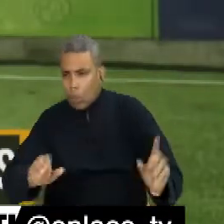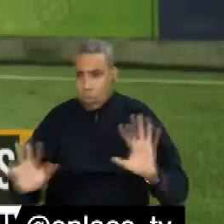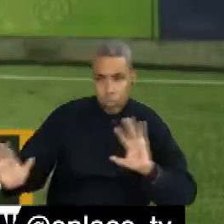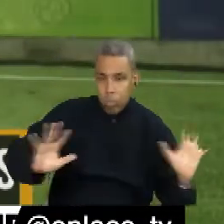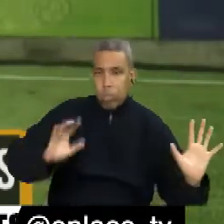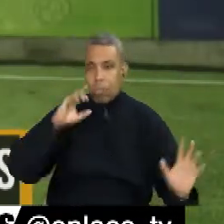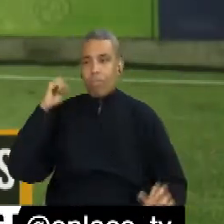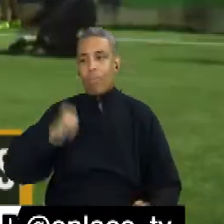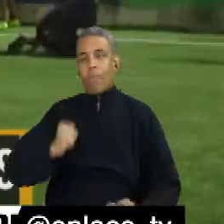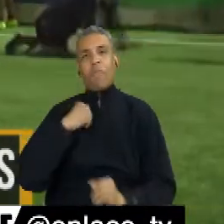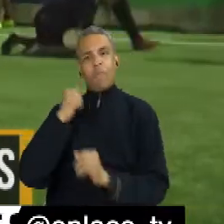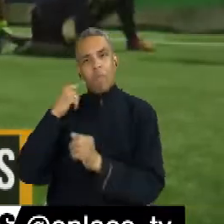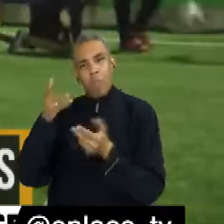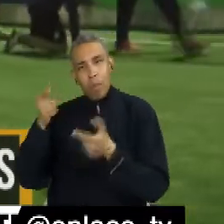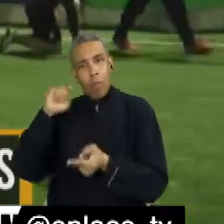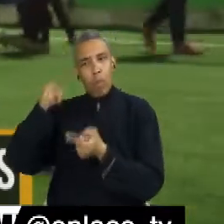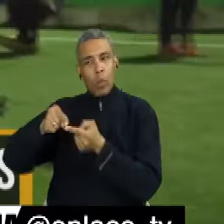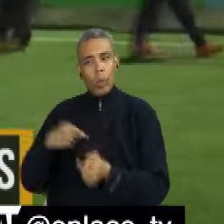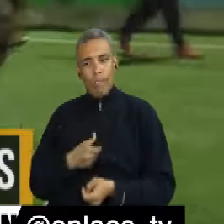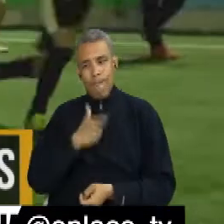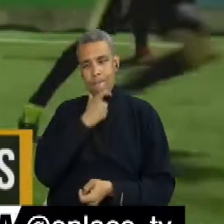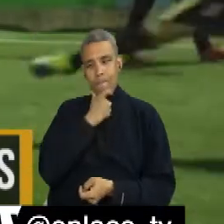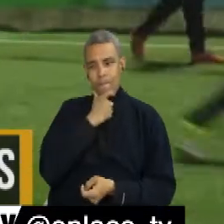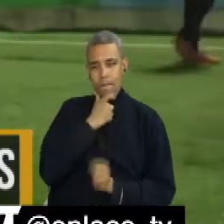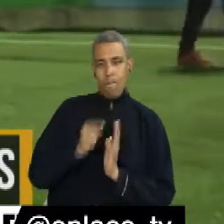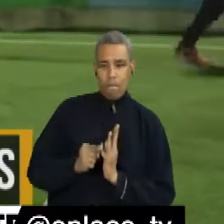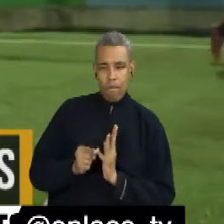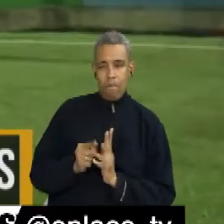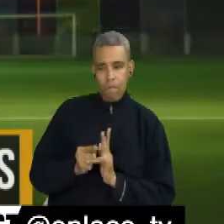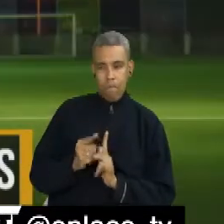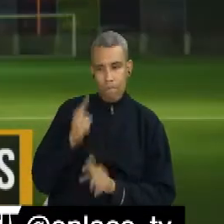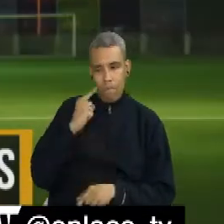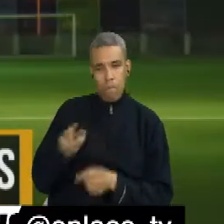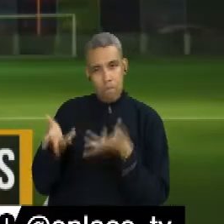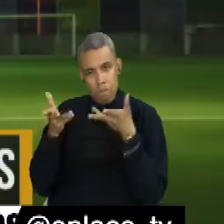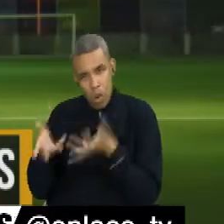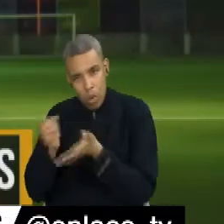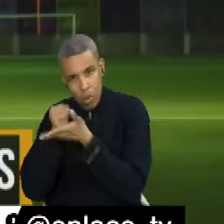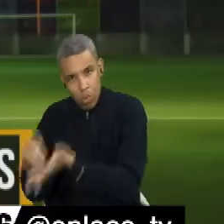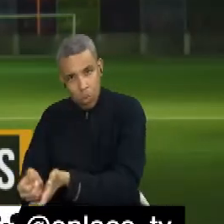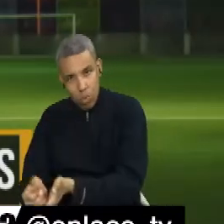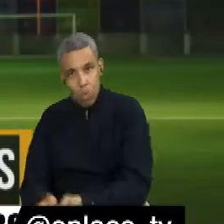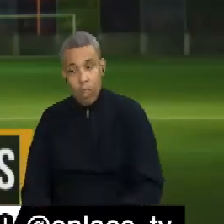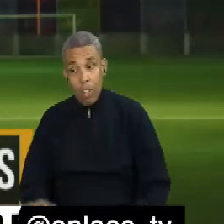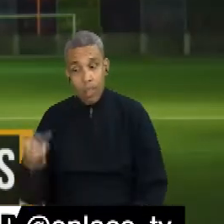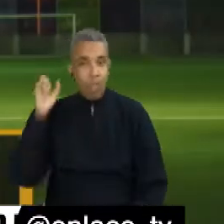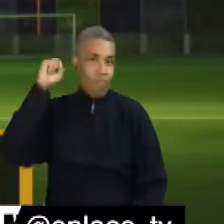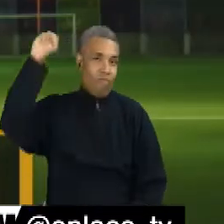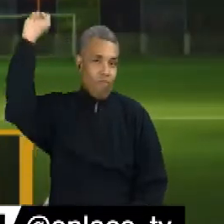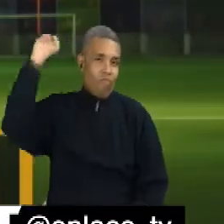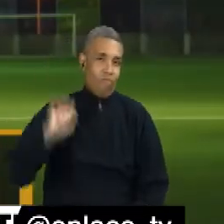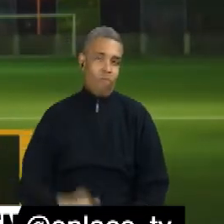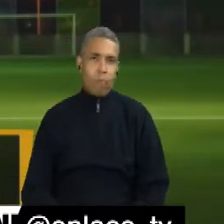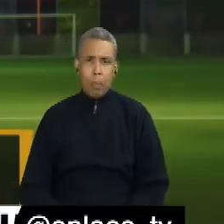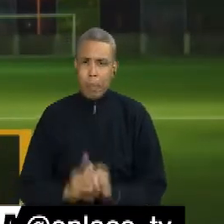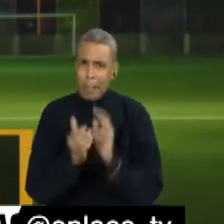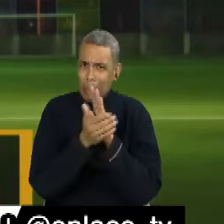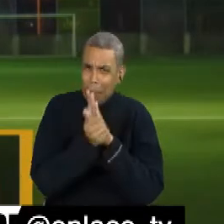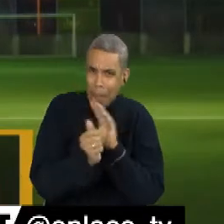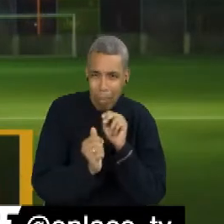sus guardametas para poder estar dentro de los mejores. Precisa pues varias actividades de reacción, de velocidad, potencia de